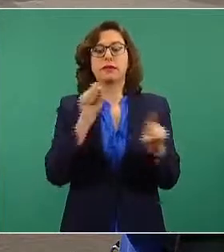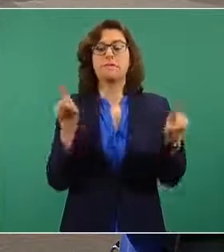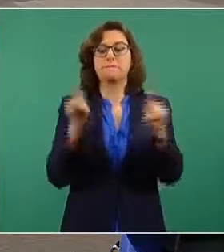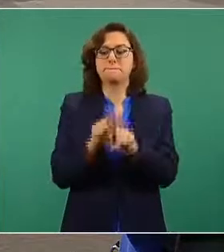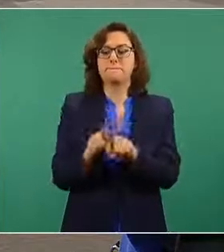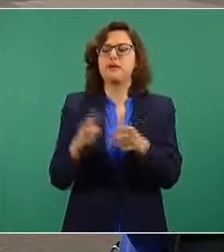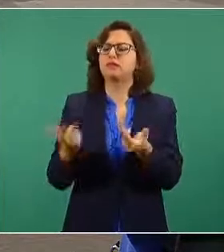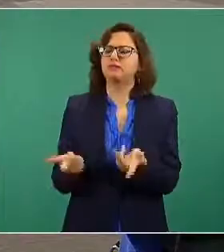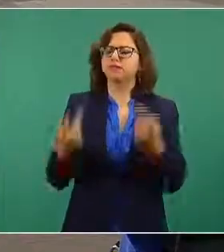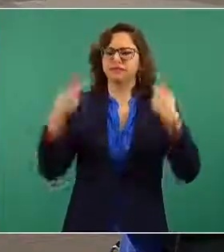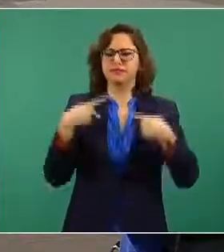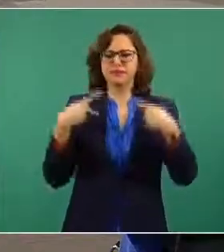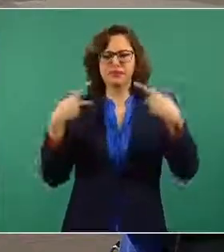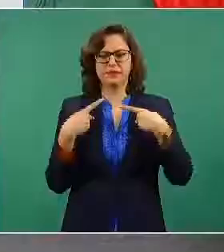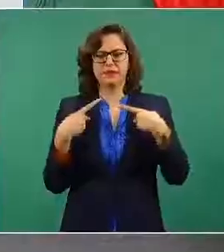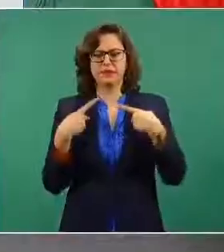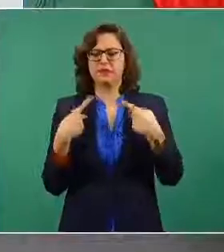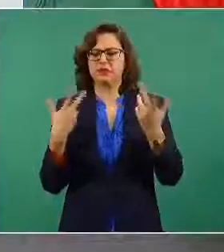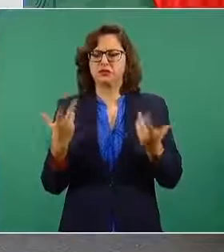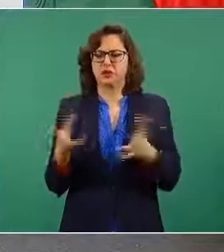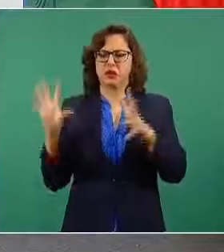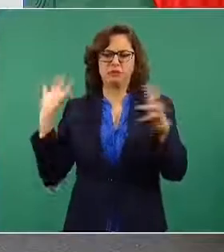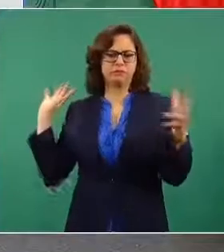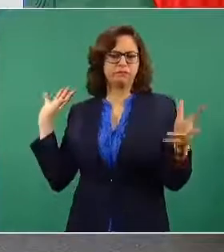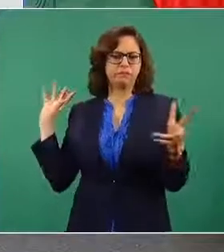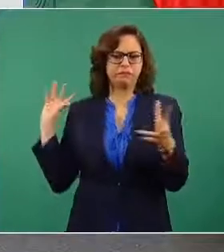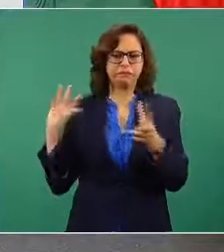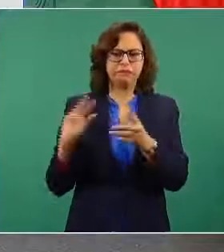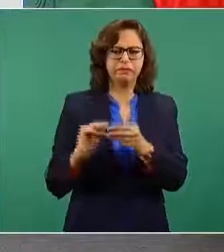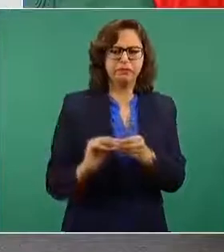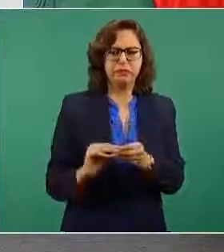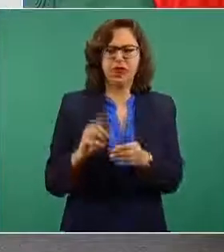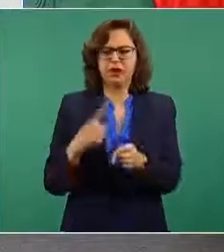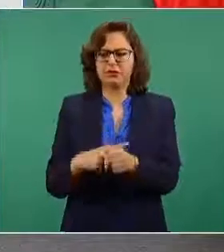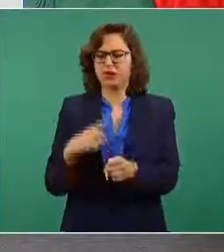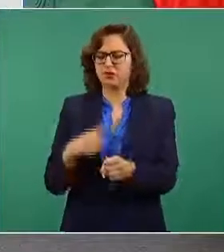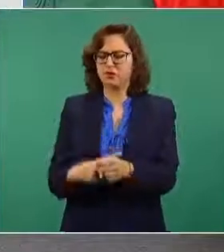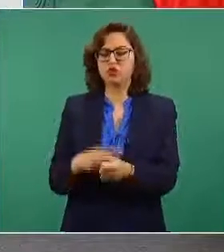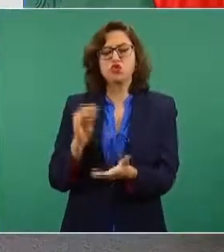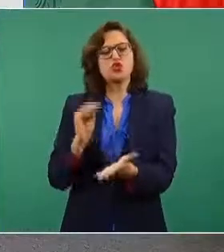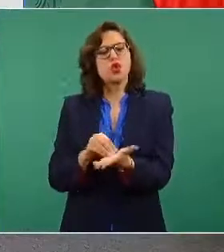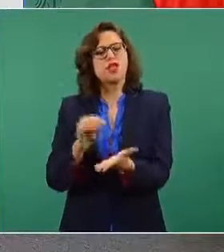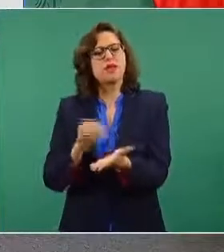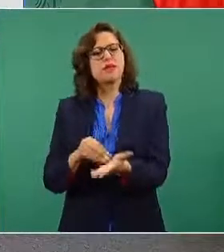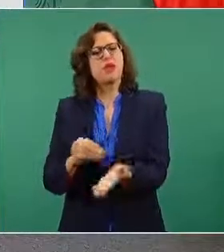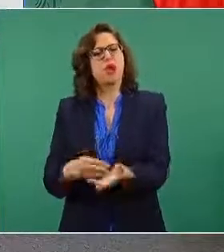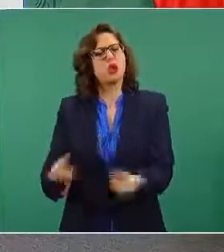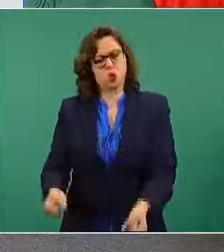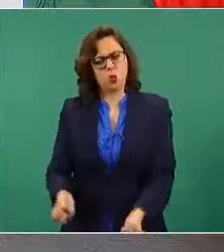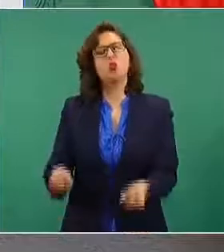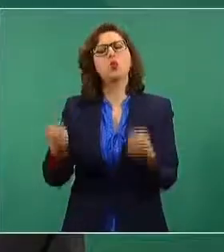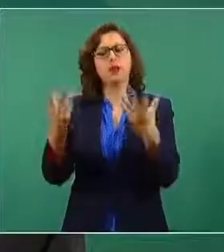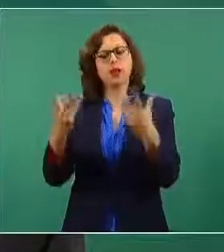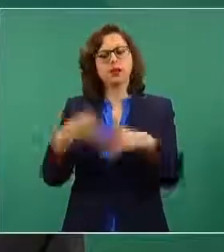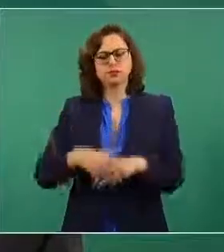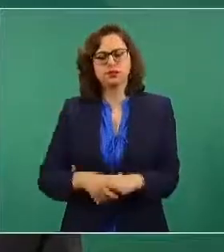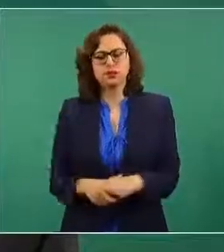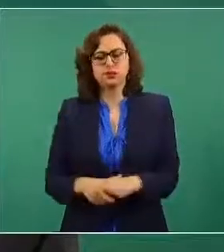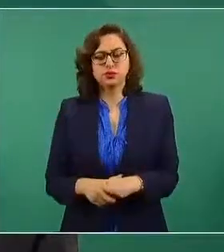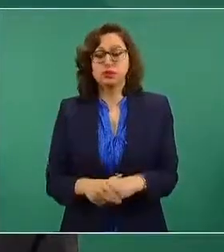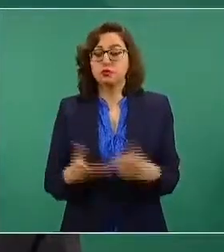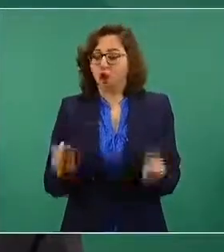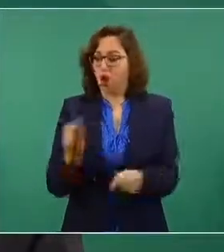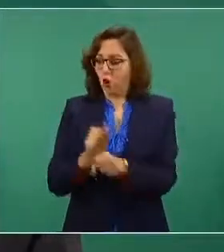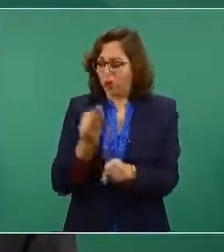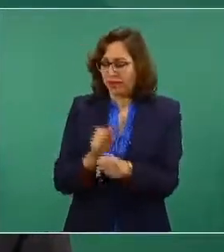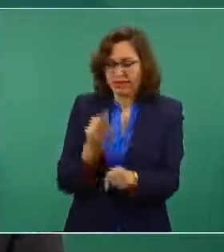los casos que hemos sumado desde el inicio de la epidemia son casos activos, son personas que están con enfermedad en